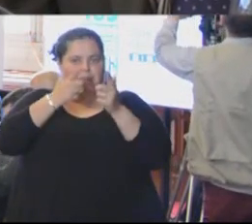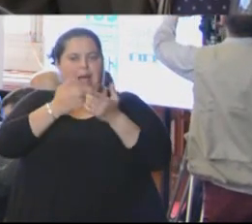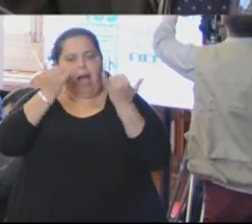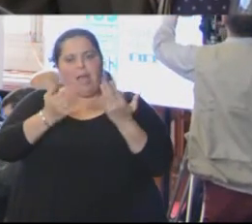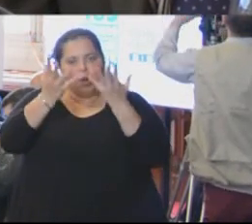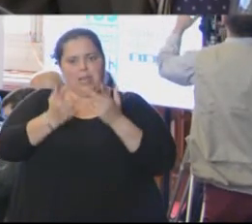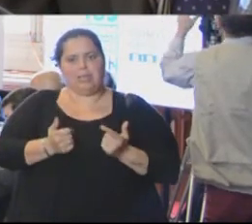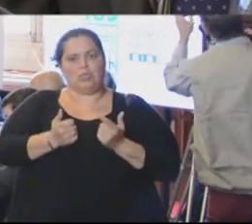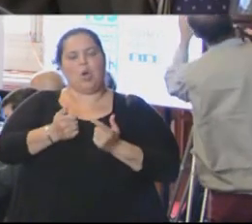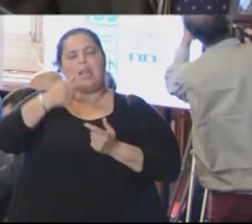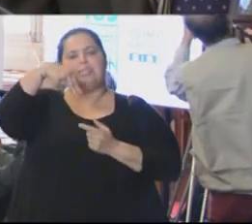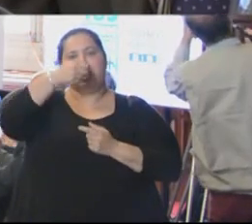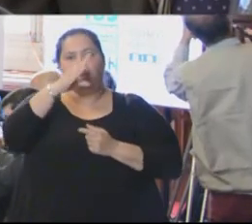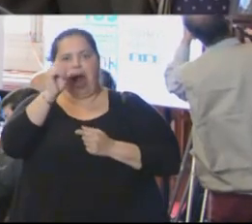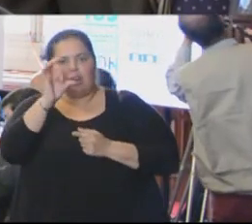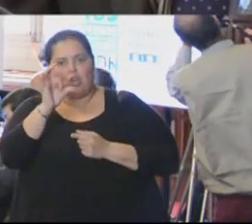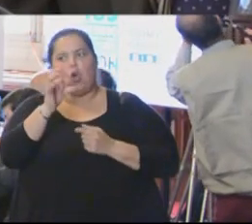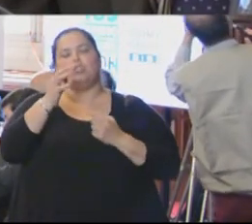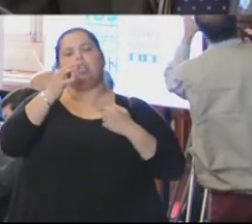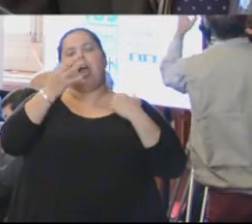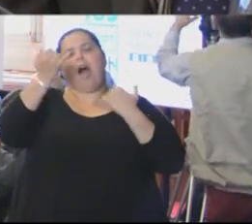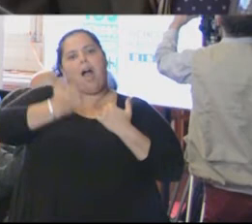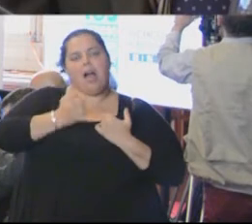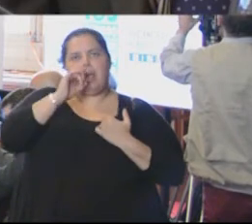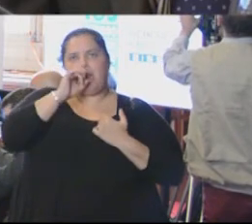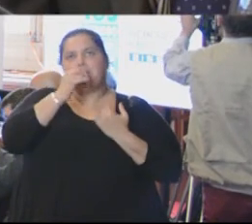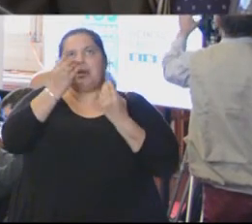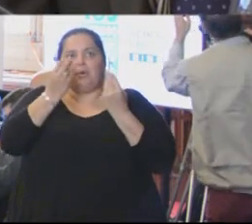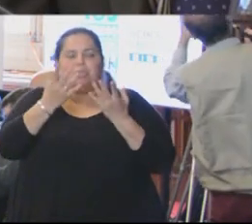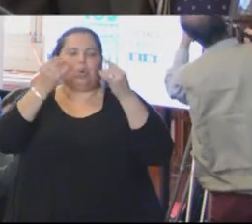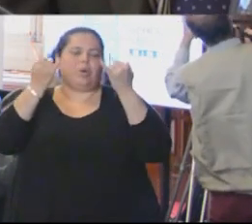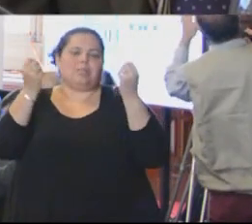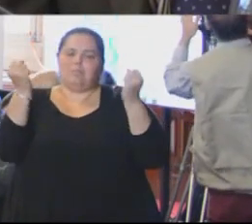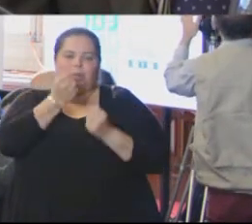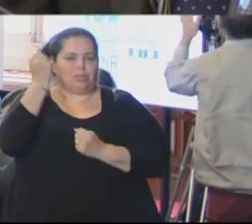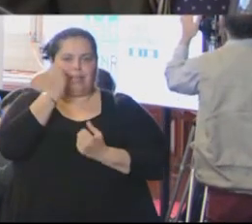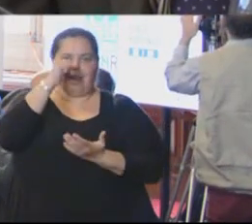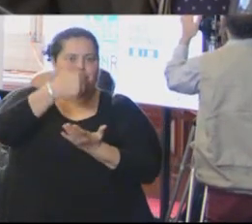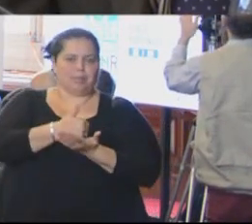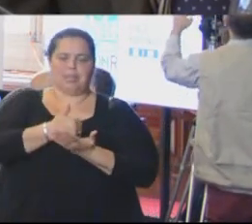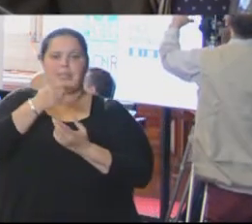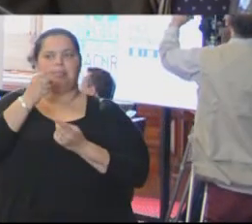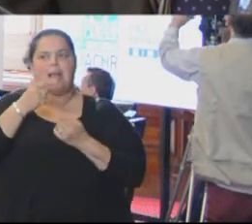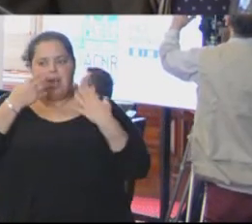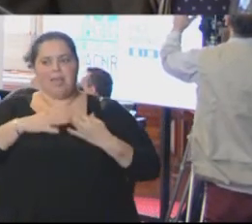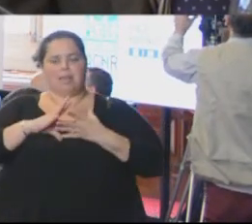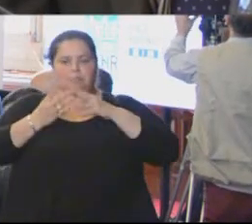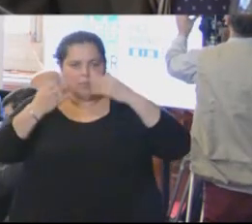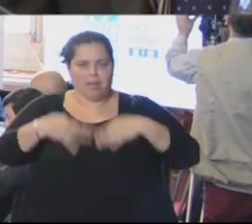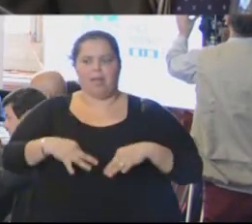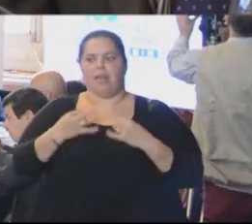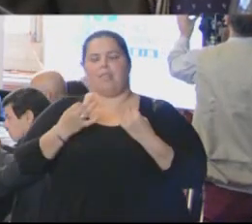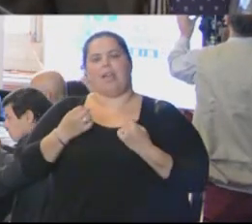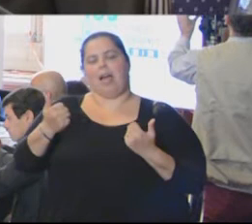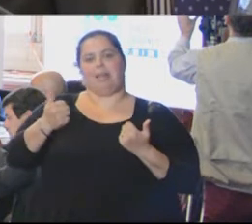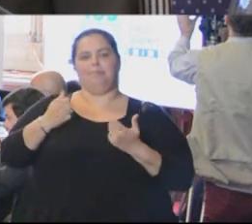narcotráfico. Por ello, es absolutamente indispensable la presencia apropiada y afortunada de nuestra fuerza pública. En